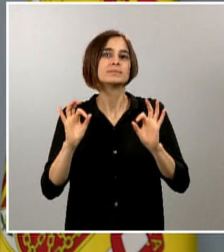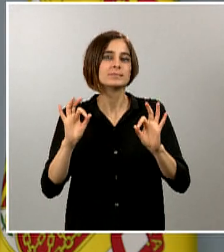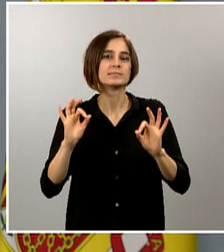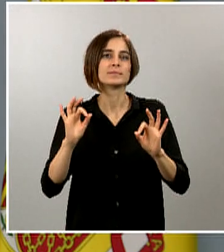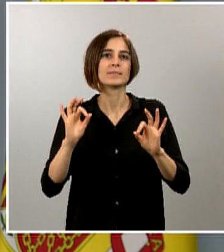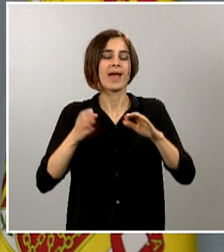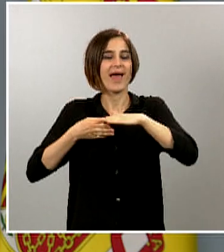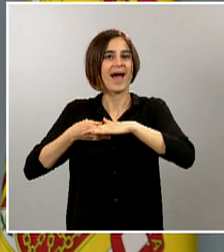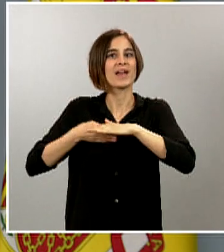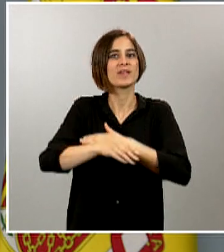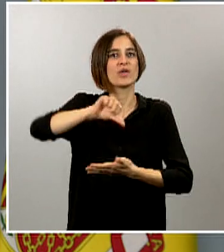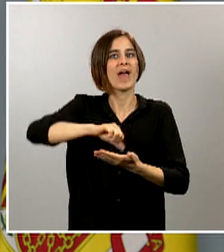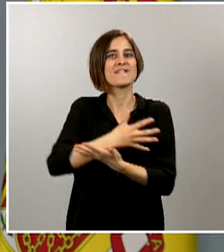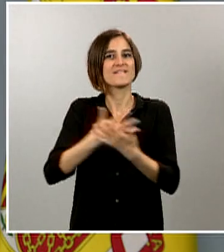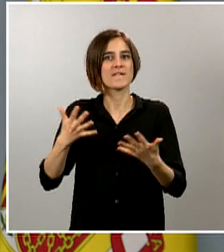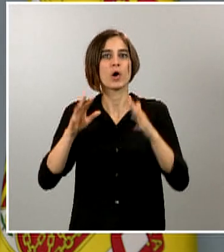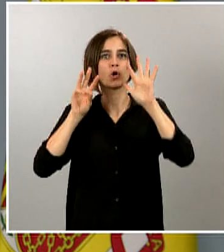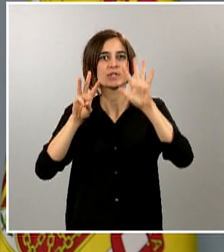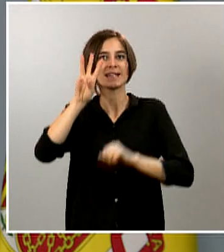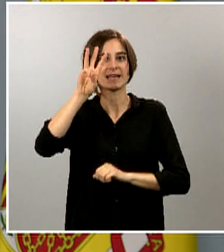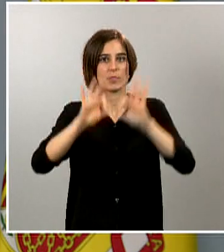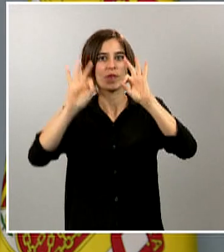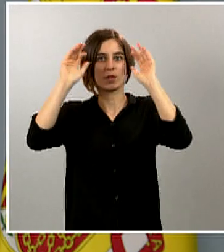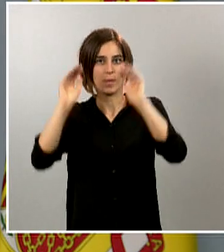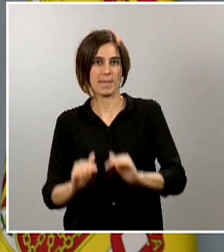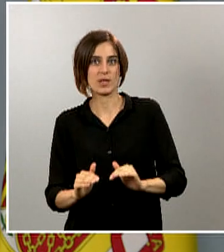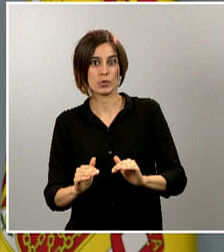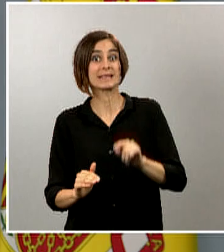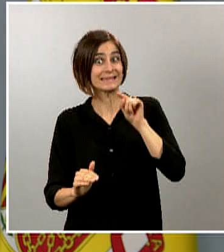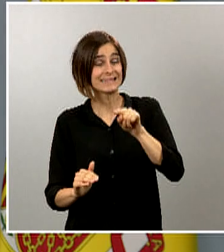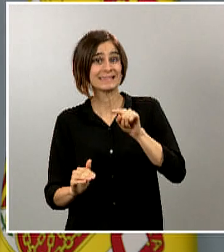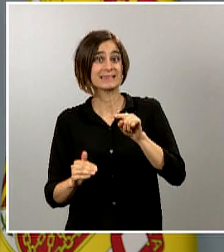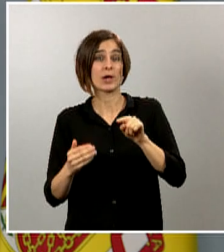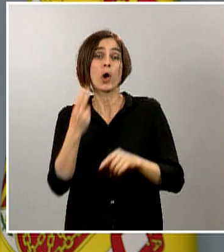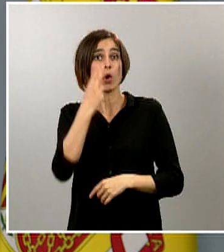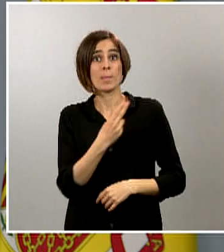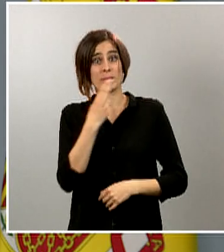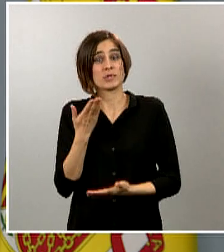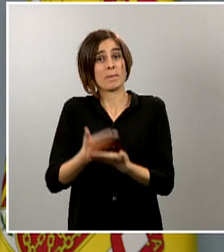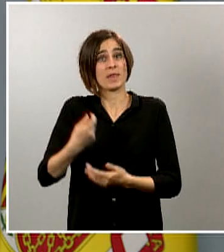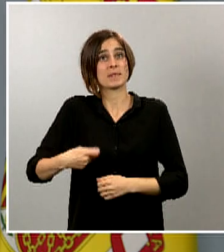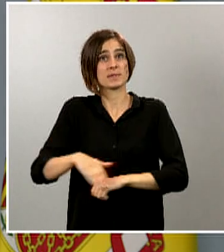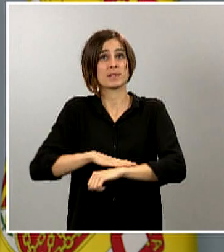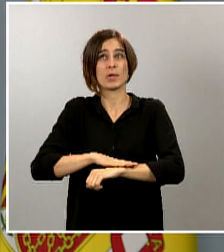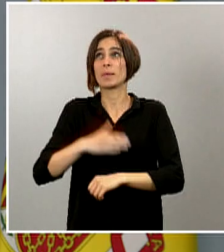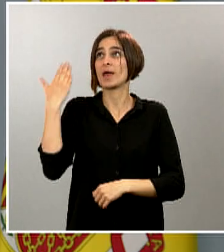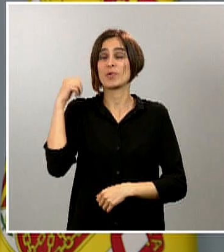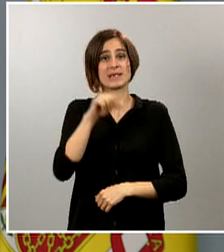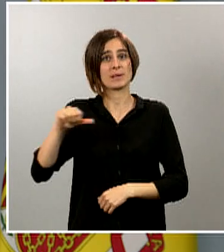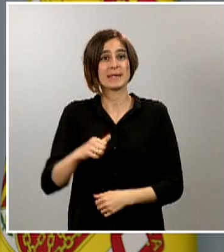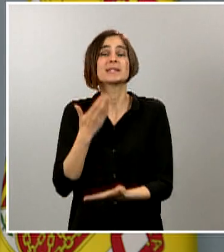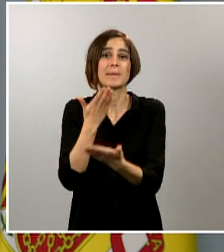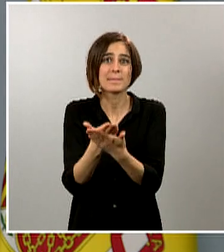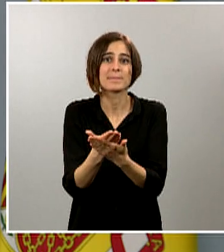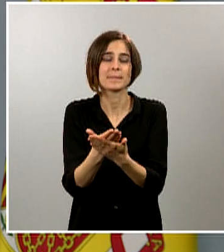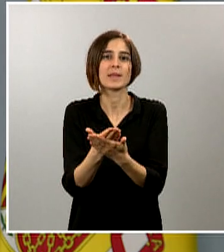las grandes ciudades. Ese compromiso que pidió el presidente del Gobierno hace una semana de cómo teníamos que implementar